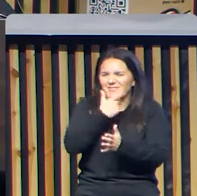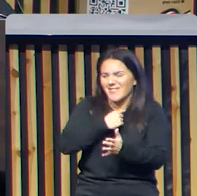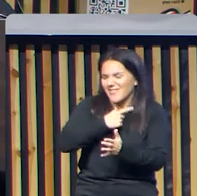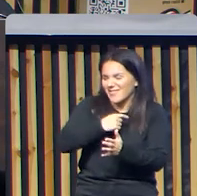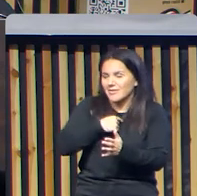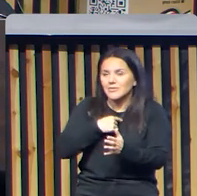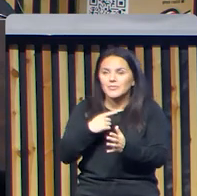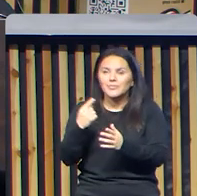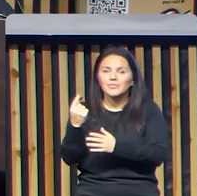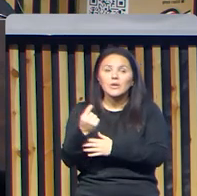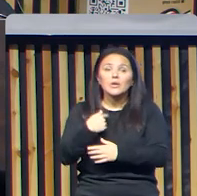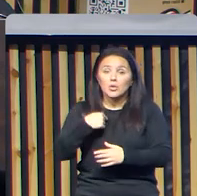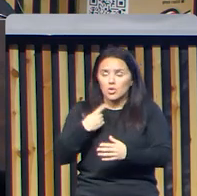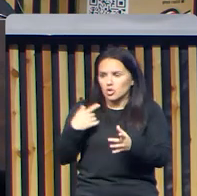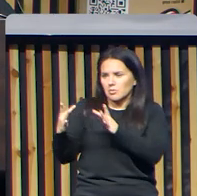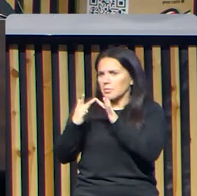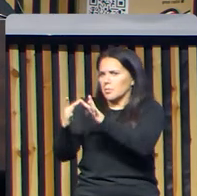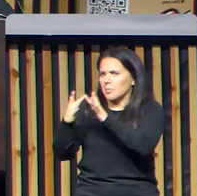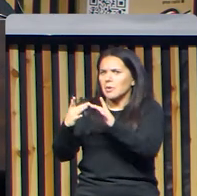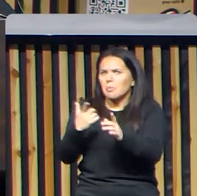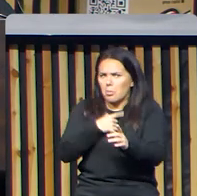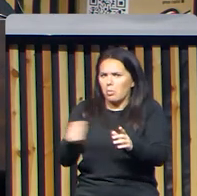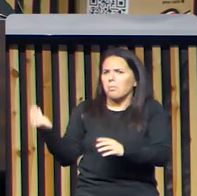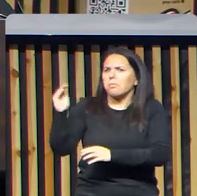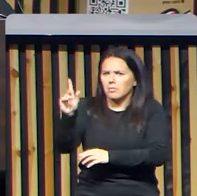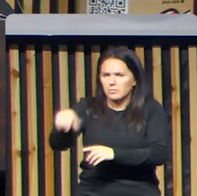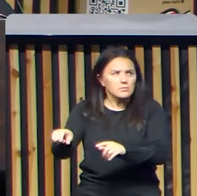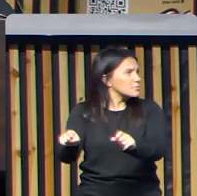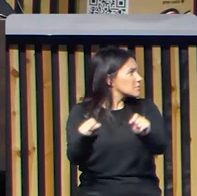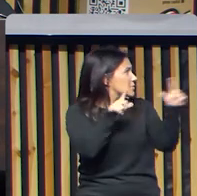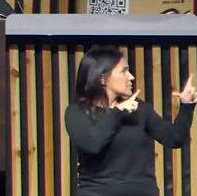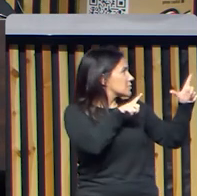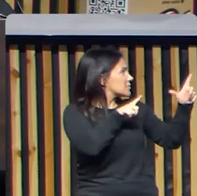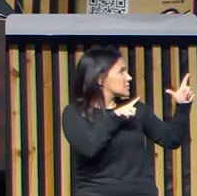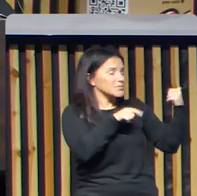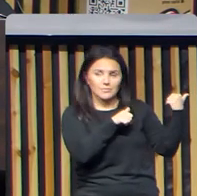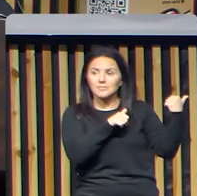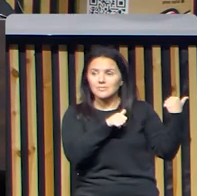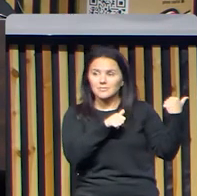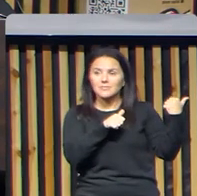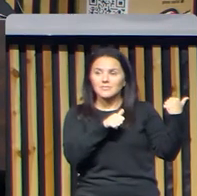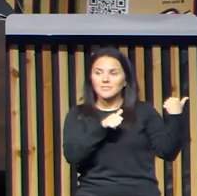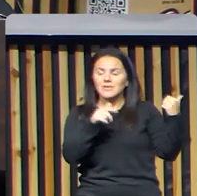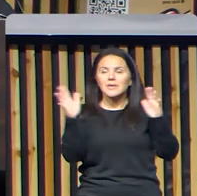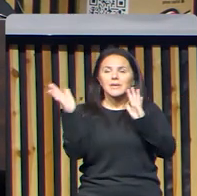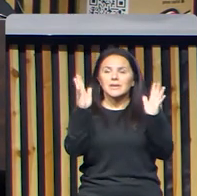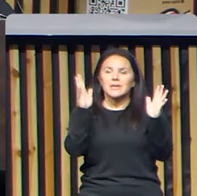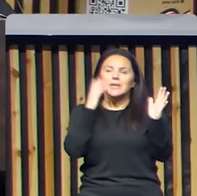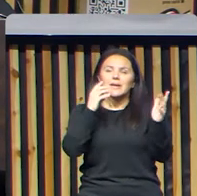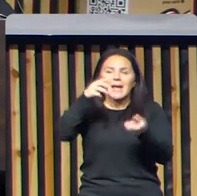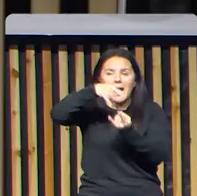directamente con ellos lo pongo siempre que puedo no y corrió durante las fechas de Halloween